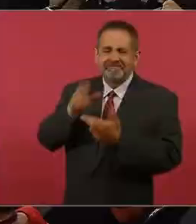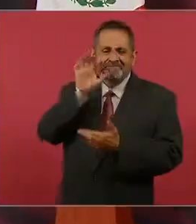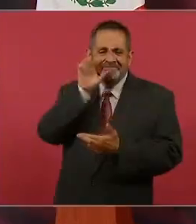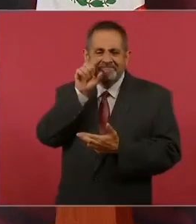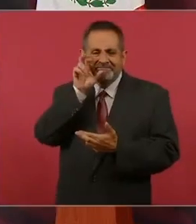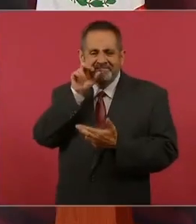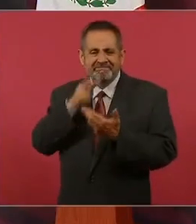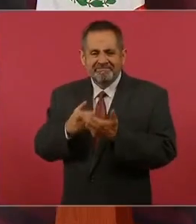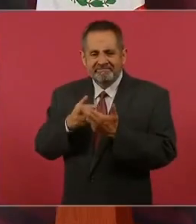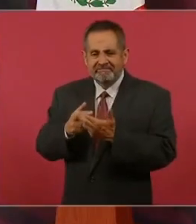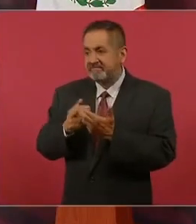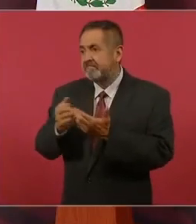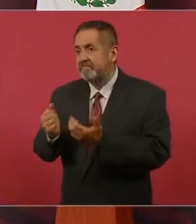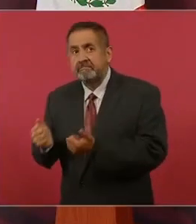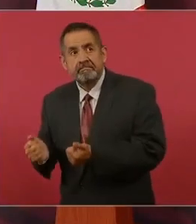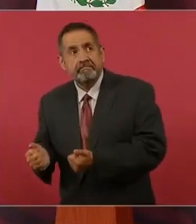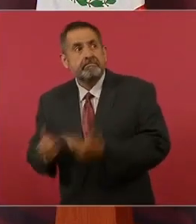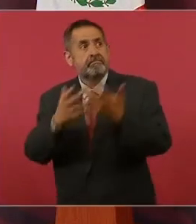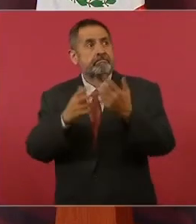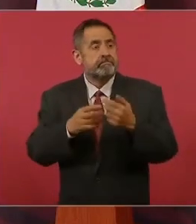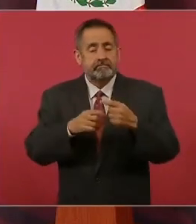¿no?,